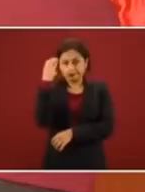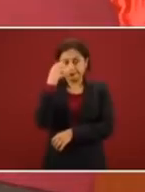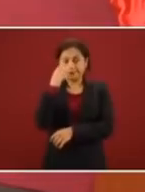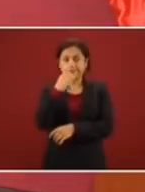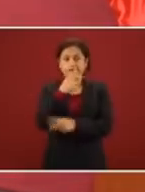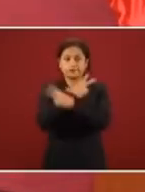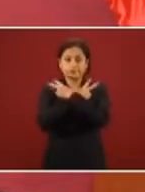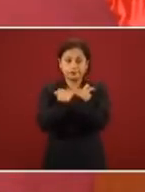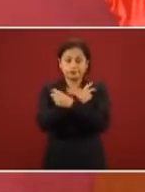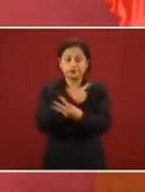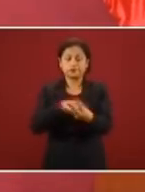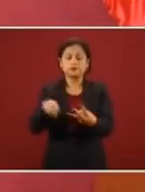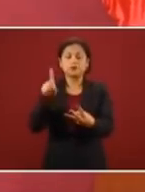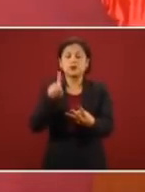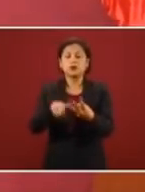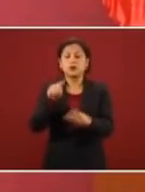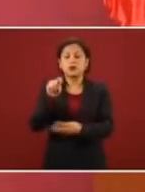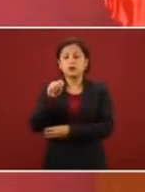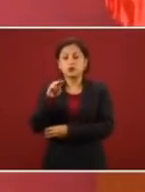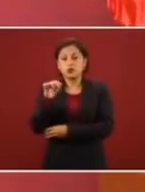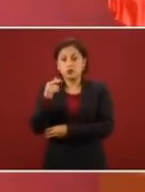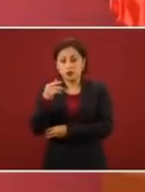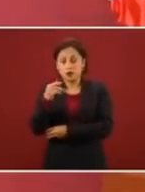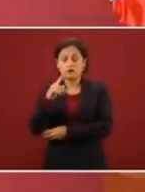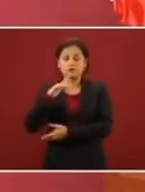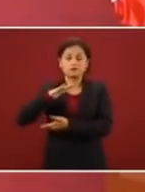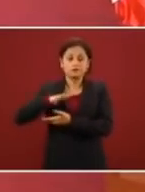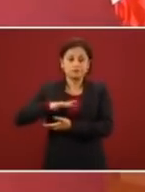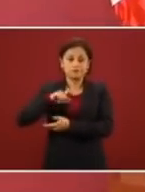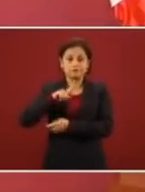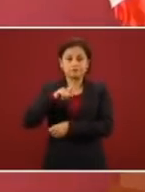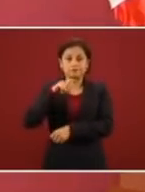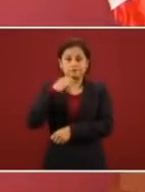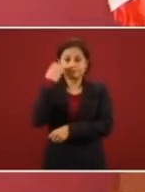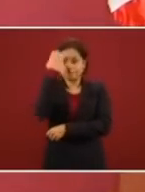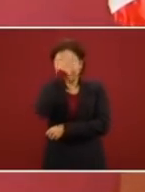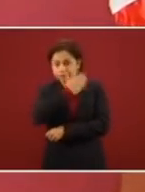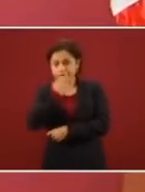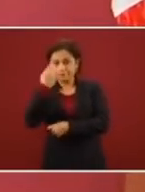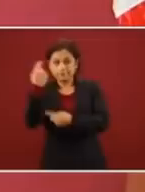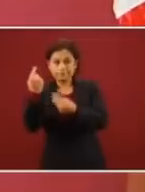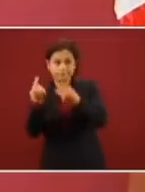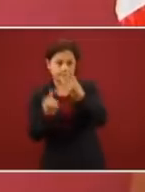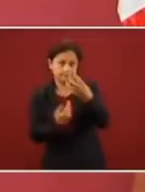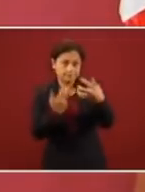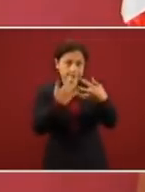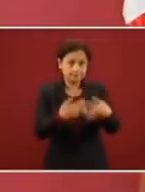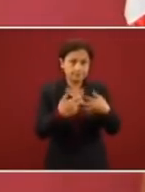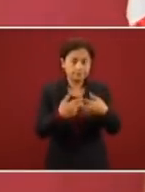Tomógrafos, mastógrafos, todo lo que requieren los hospitales.